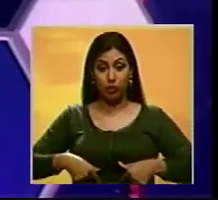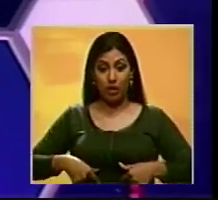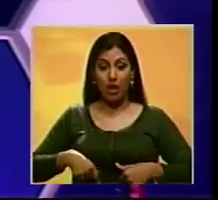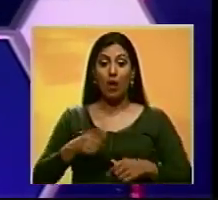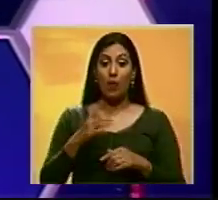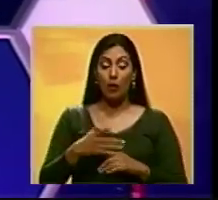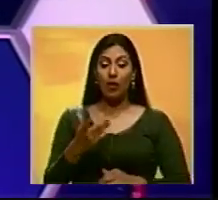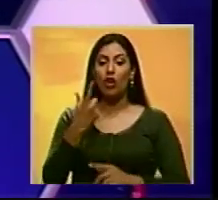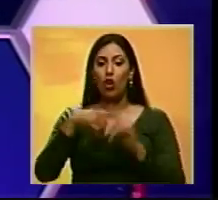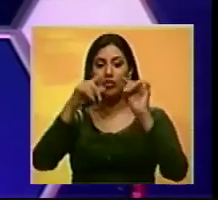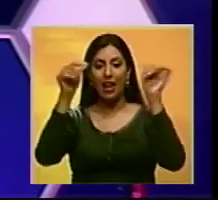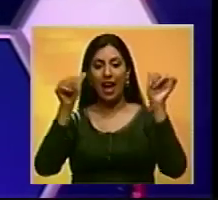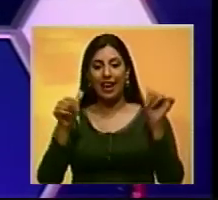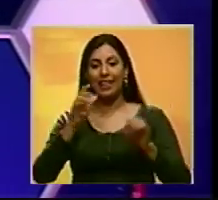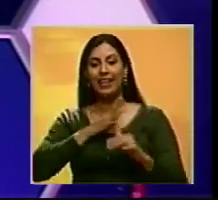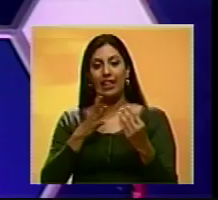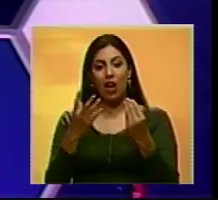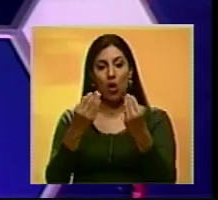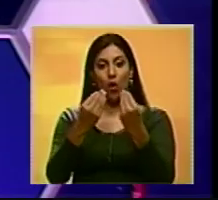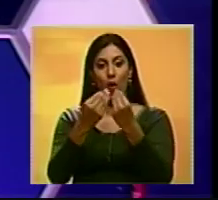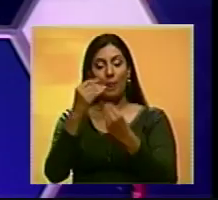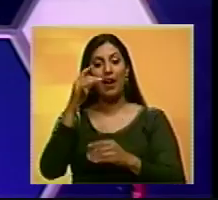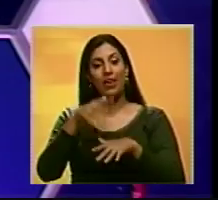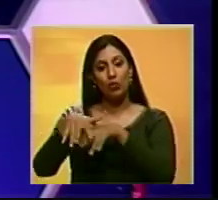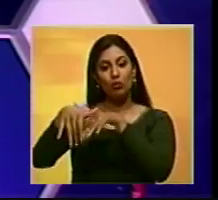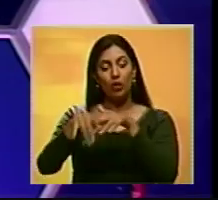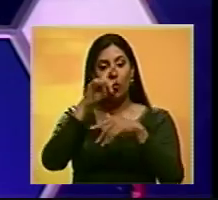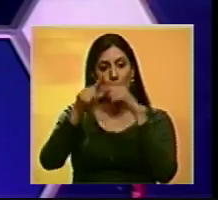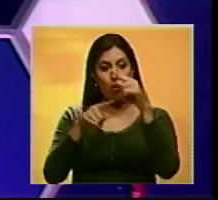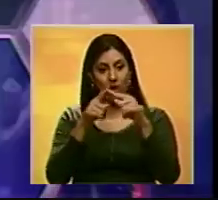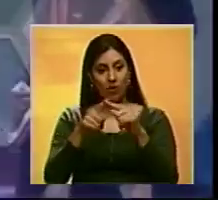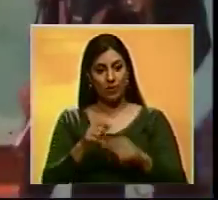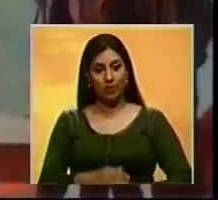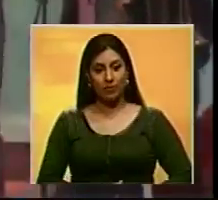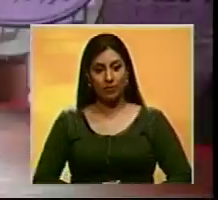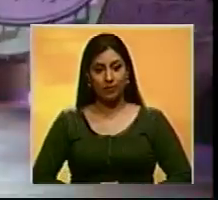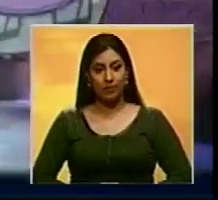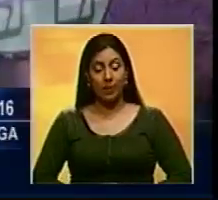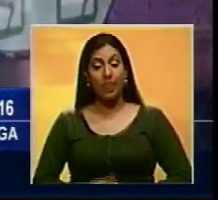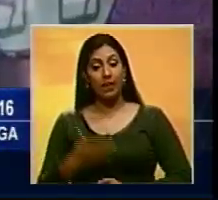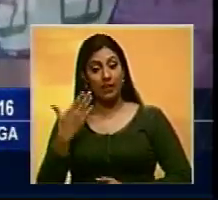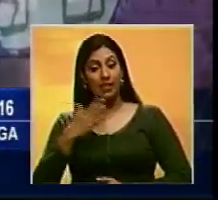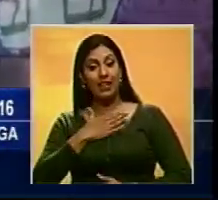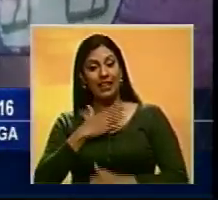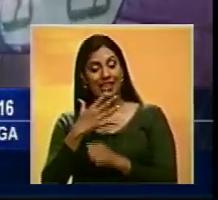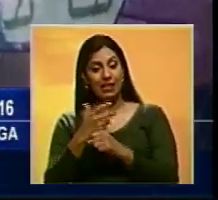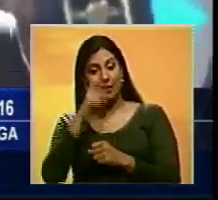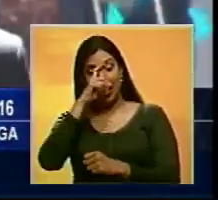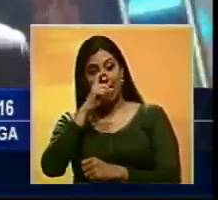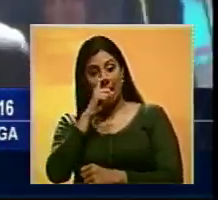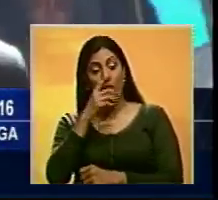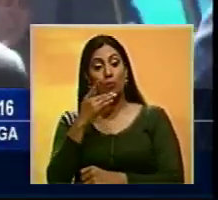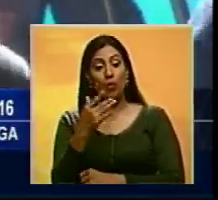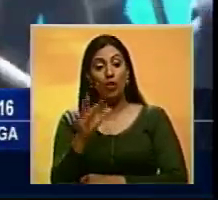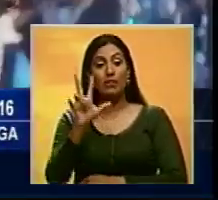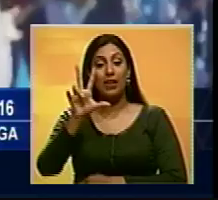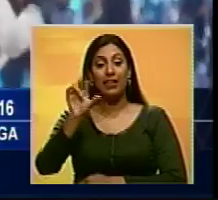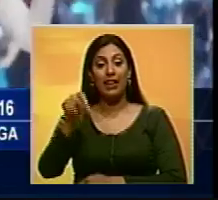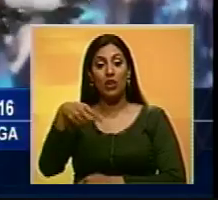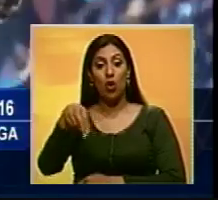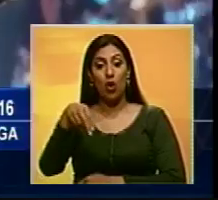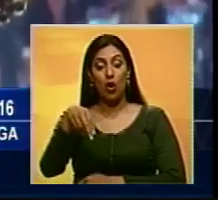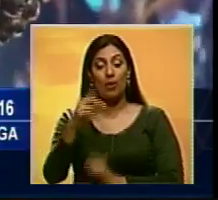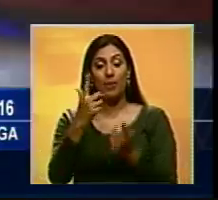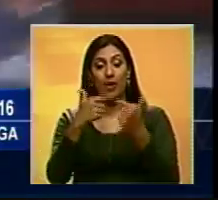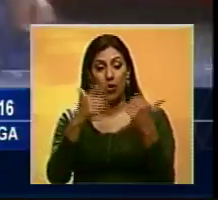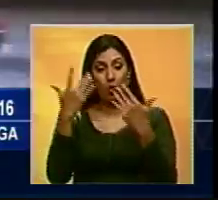Secret y los artistas que las acompañarán en el desfile anual en París. El show más esperado del año será el próximo 30 de noviembre en